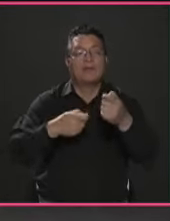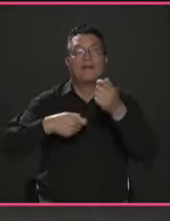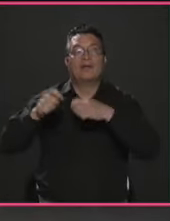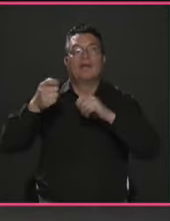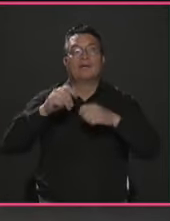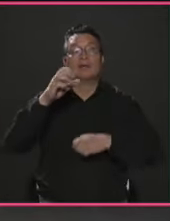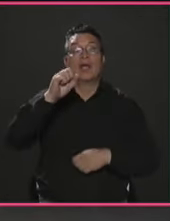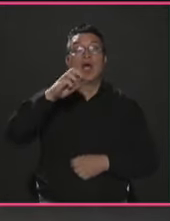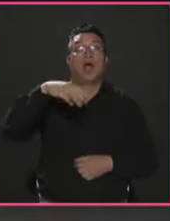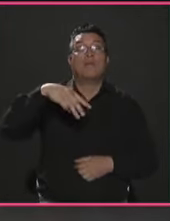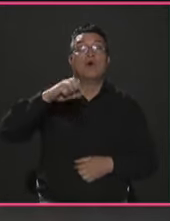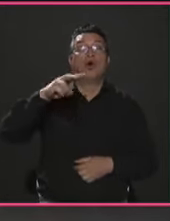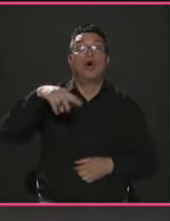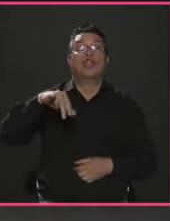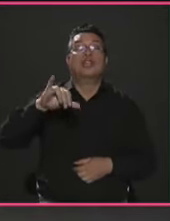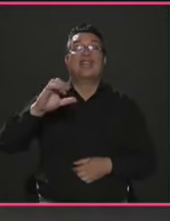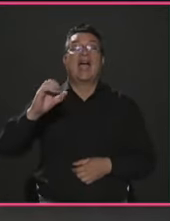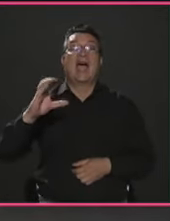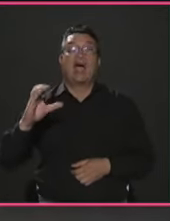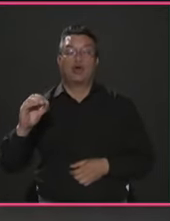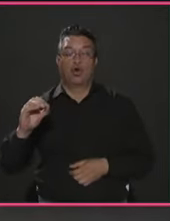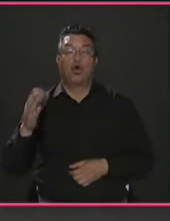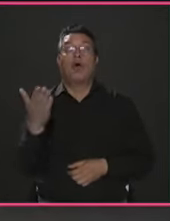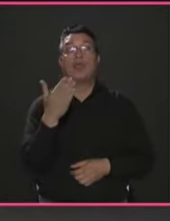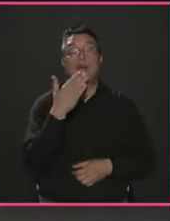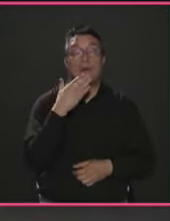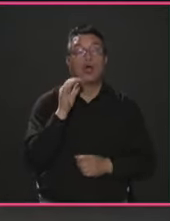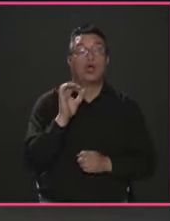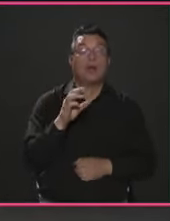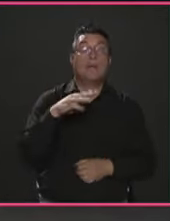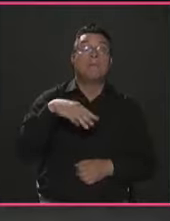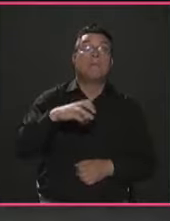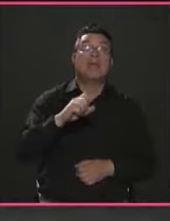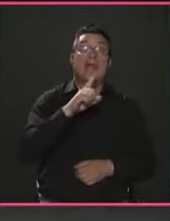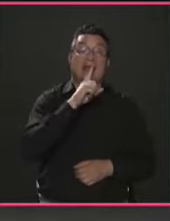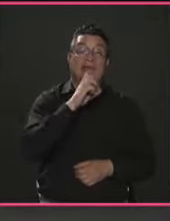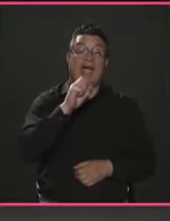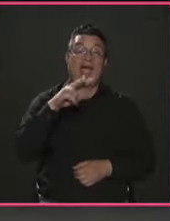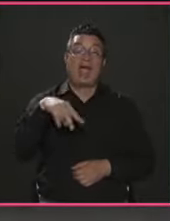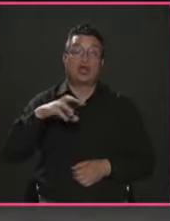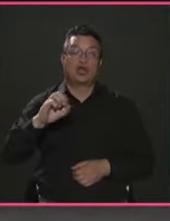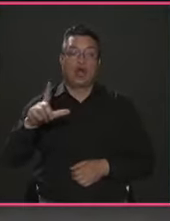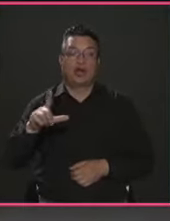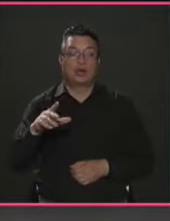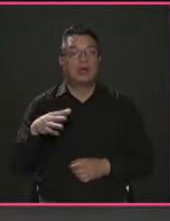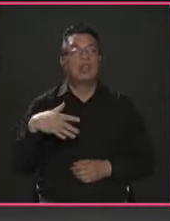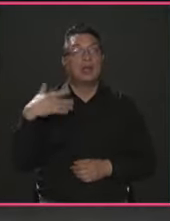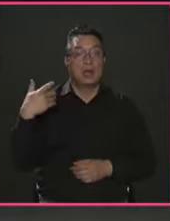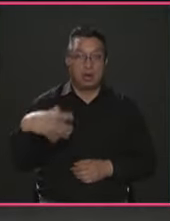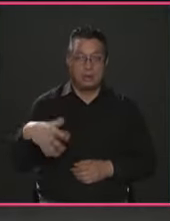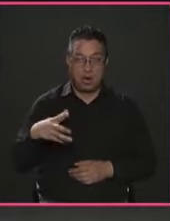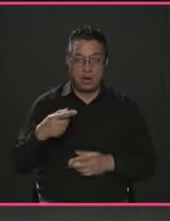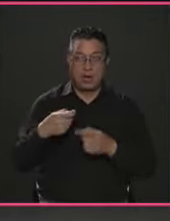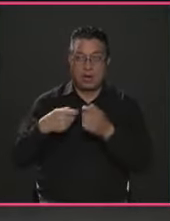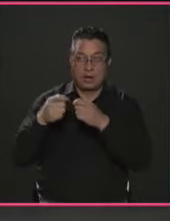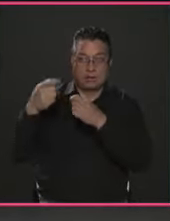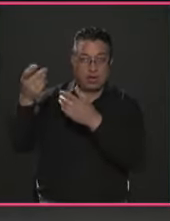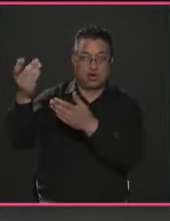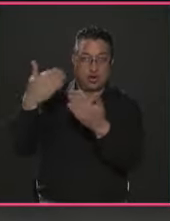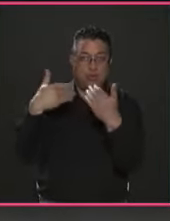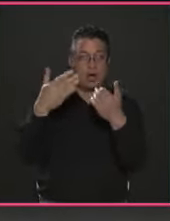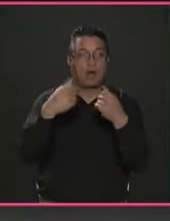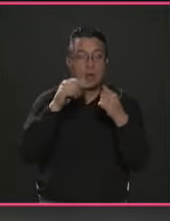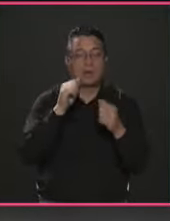amoniaco o la exportación de metanol y que sean enclaves exportadores y que eso no